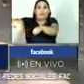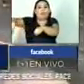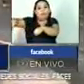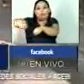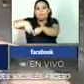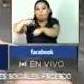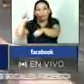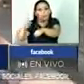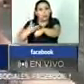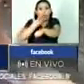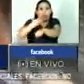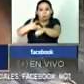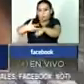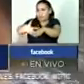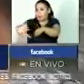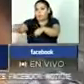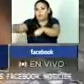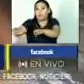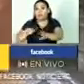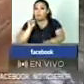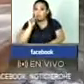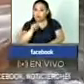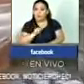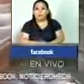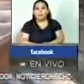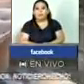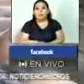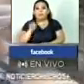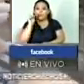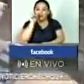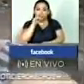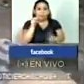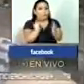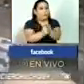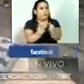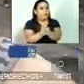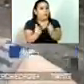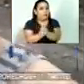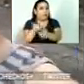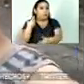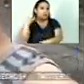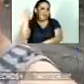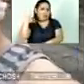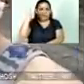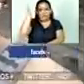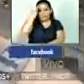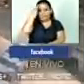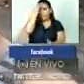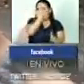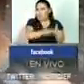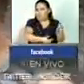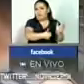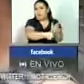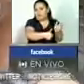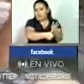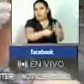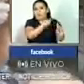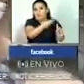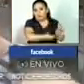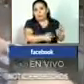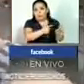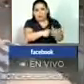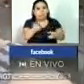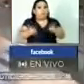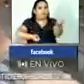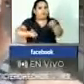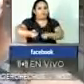circulación del agua. Entonces, este problema, ya el señor alcalde Adán Perdomo ya tiene el conocimiento. Además, aquí pasa el